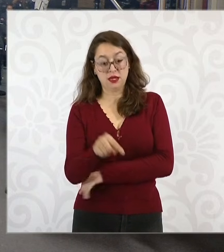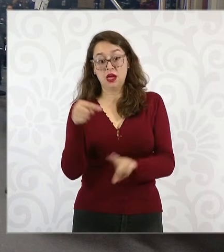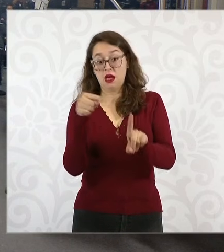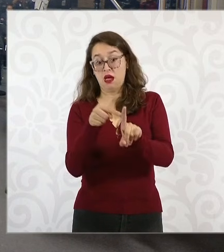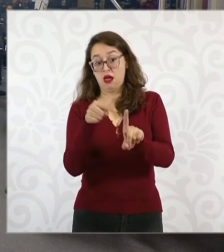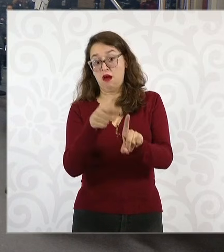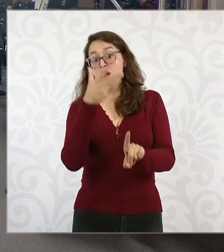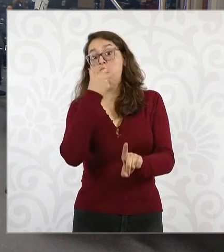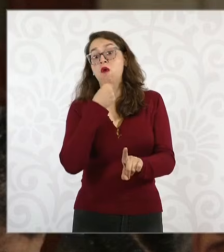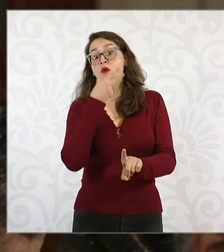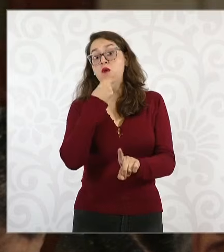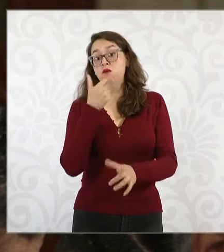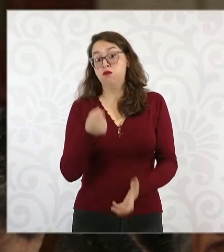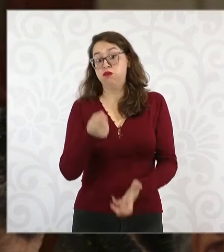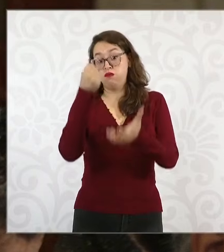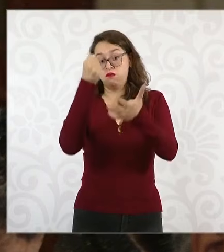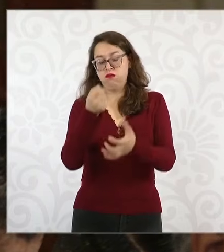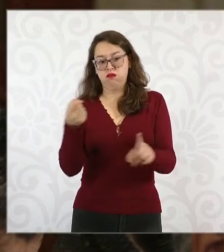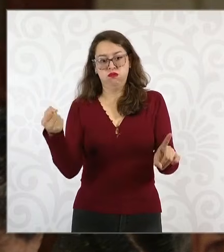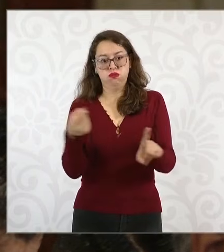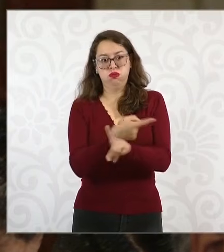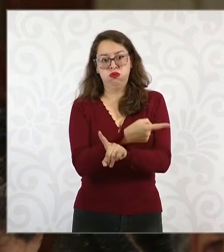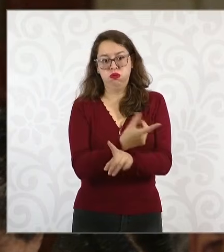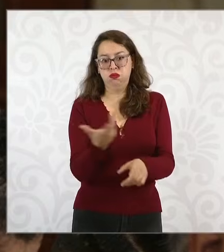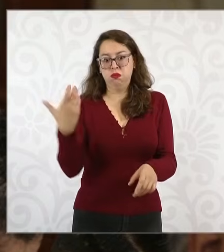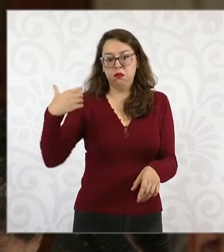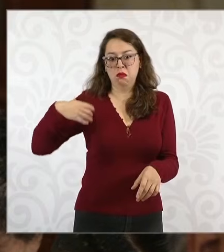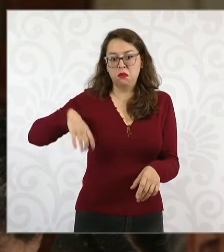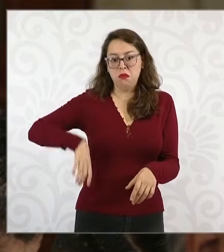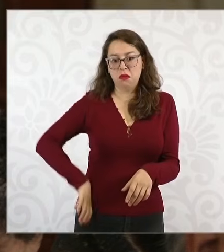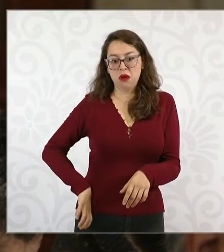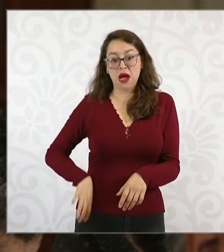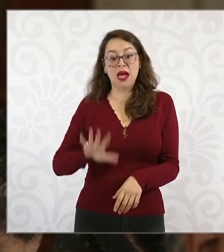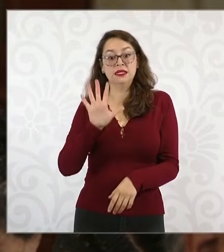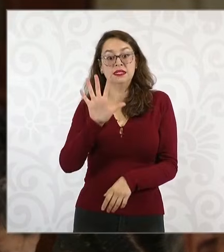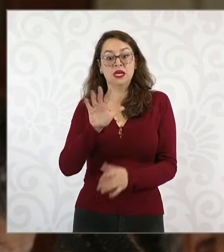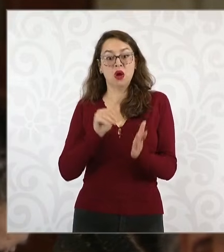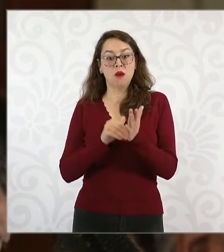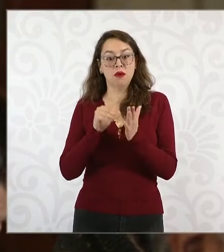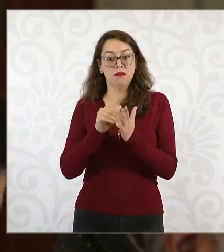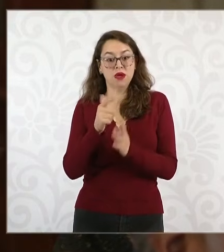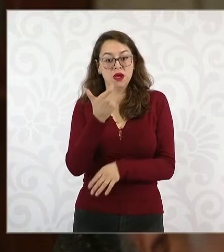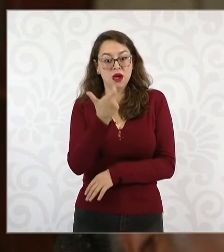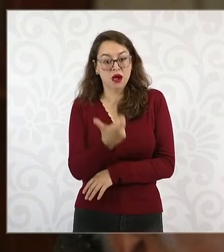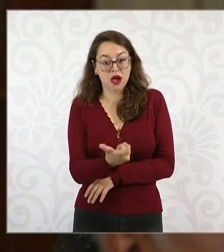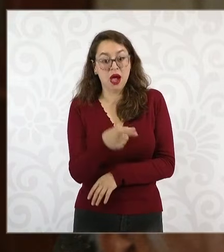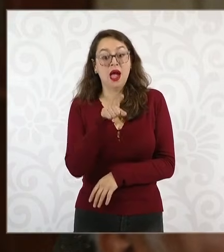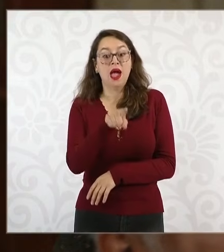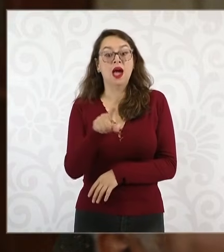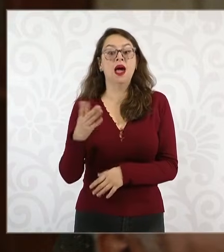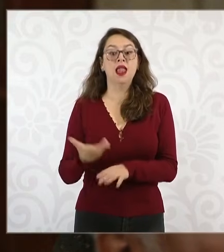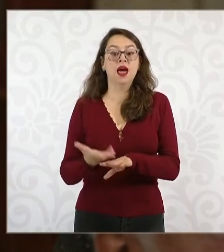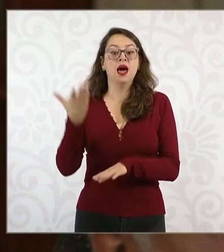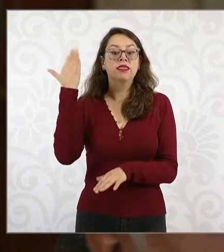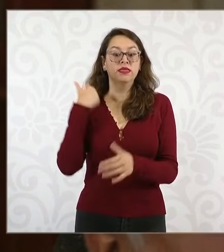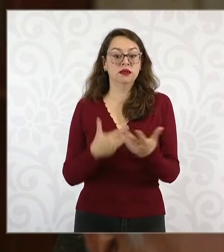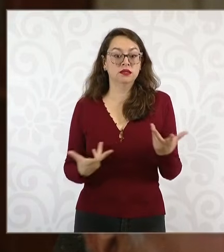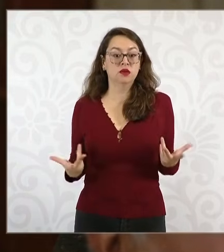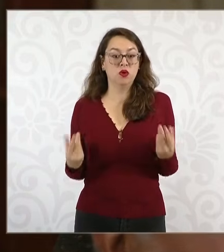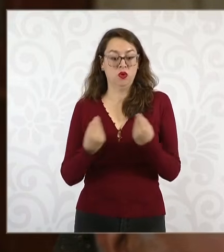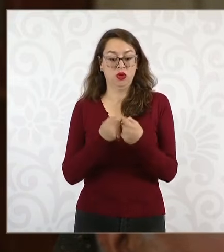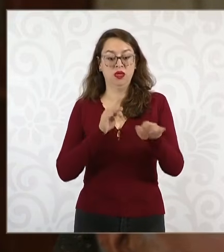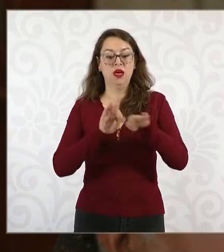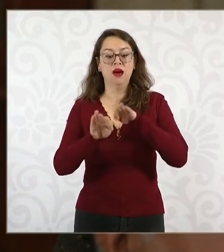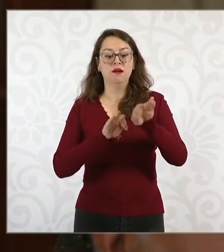de recursos públicos por más de 5,000 millones de pesos. Destaca que se trata de un ex colaborador de Genaro García Luna,